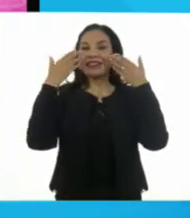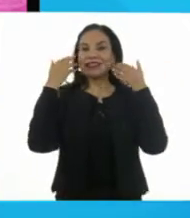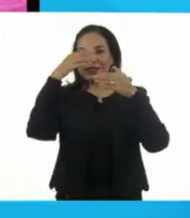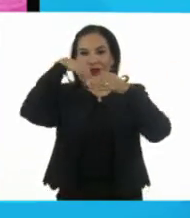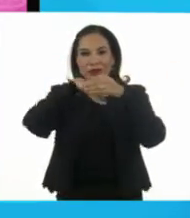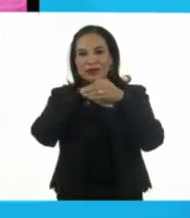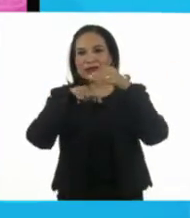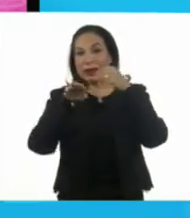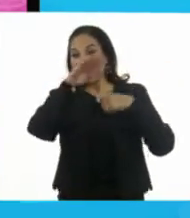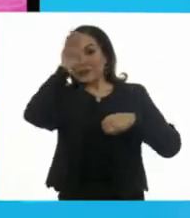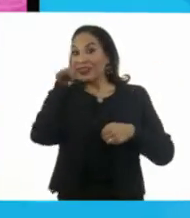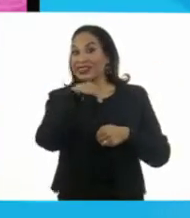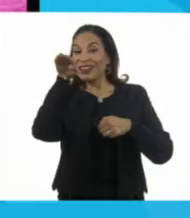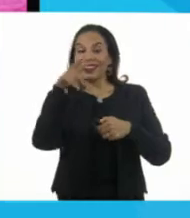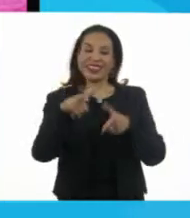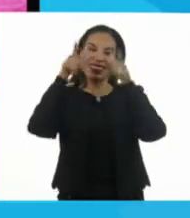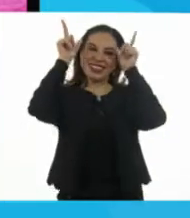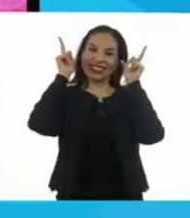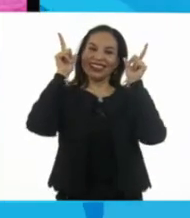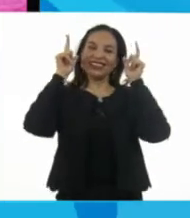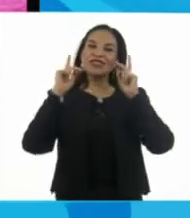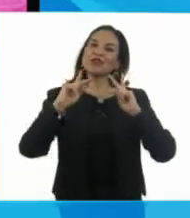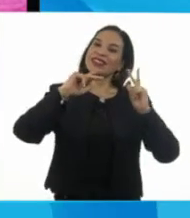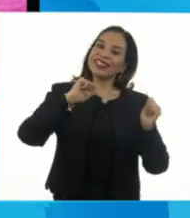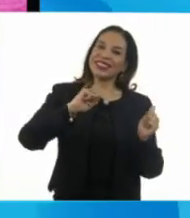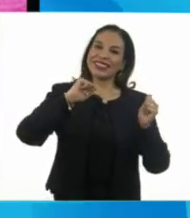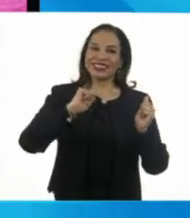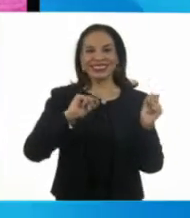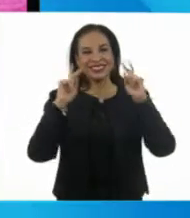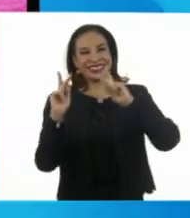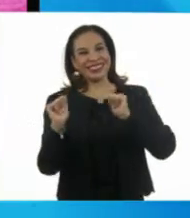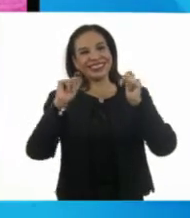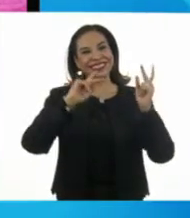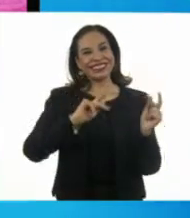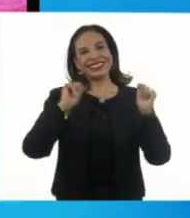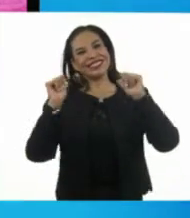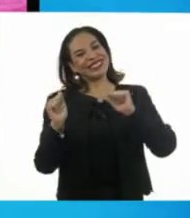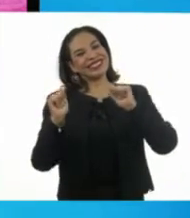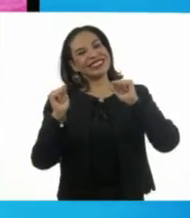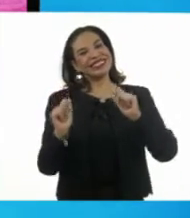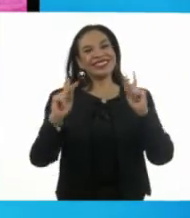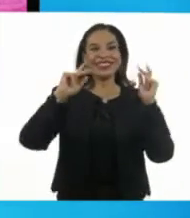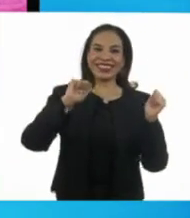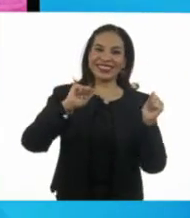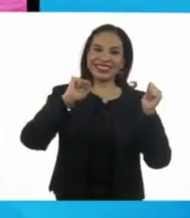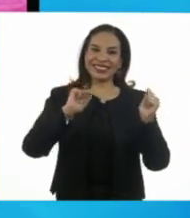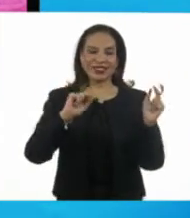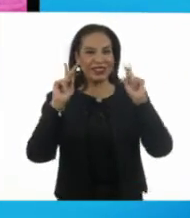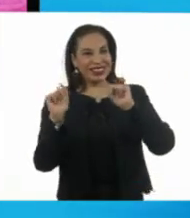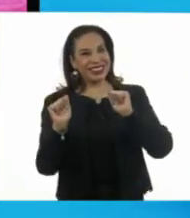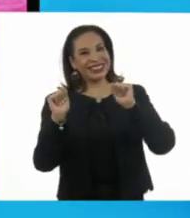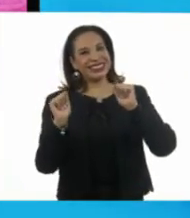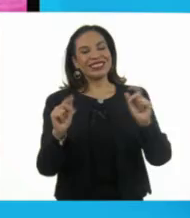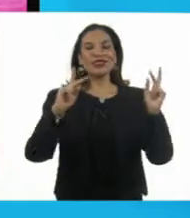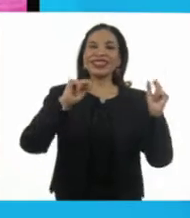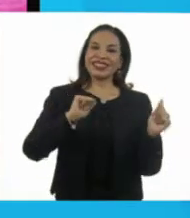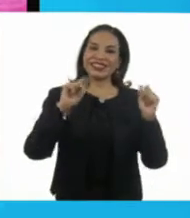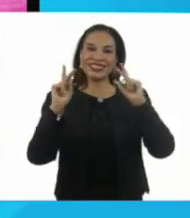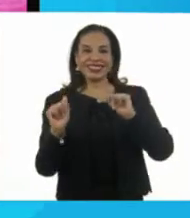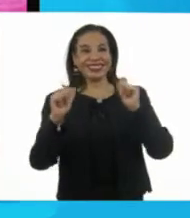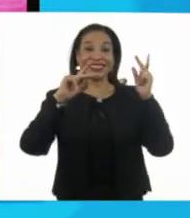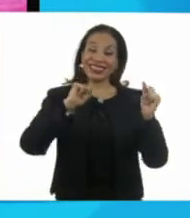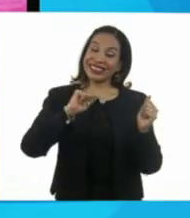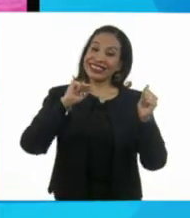un topo y un elefante loco. Para papam, papam, para papam, papam, para papam, papam.